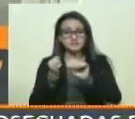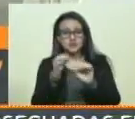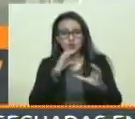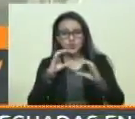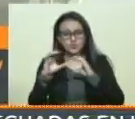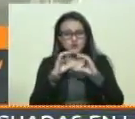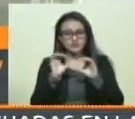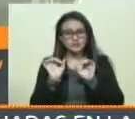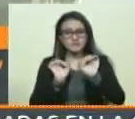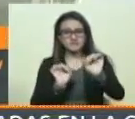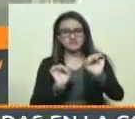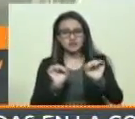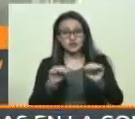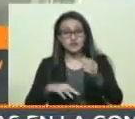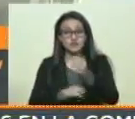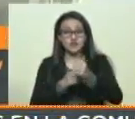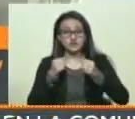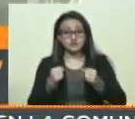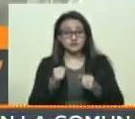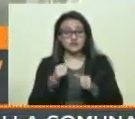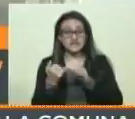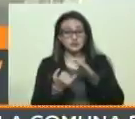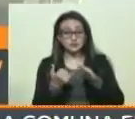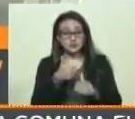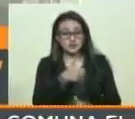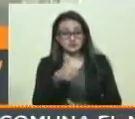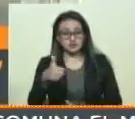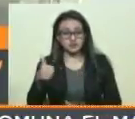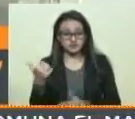comunicación, fortalecimiento institucional,